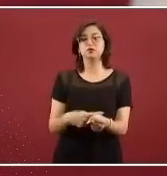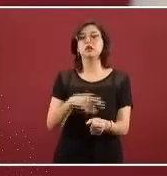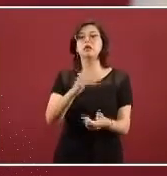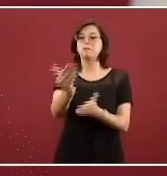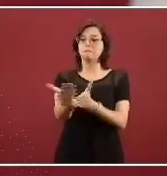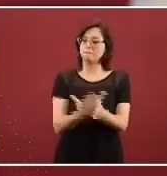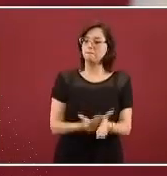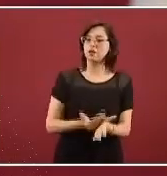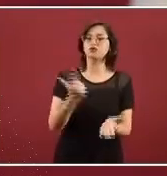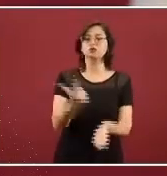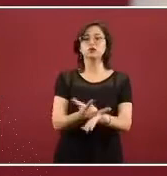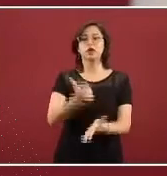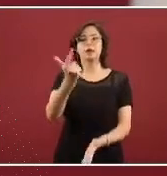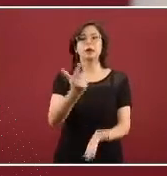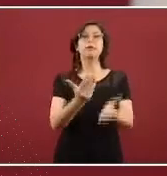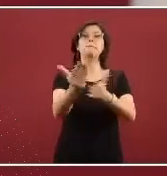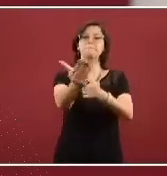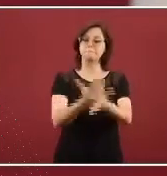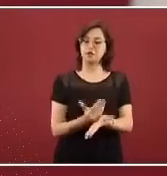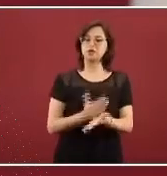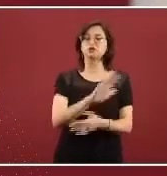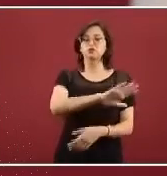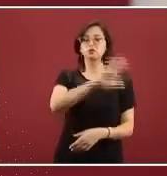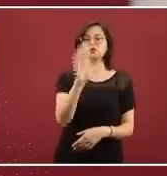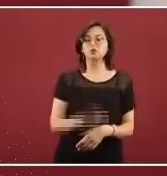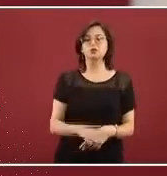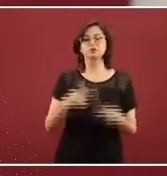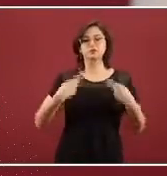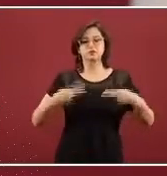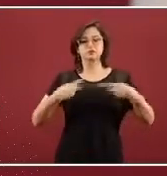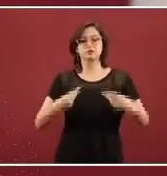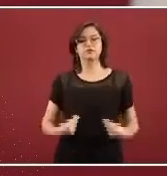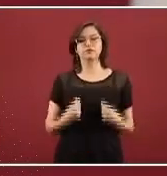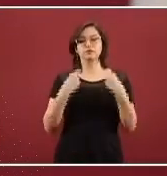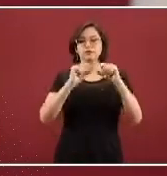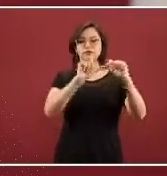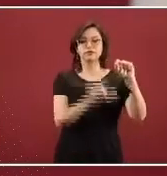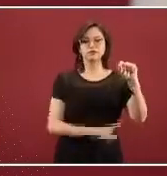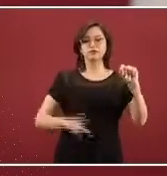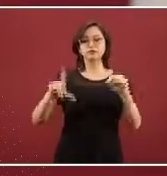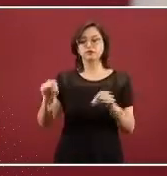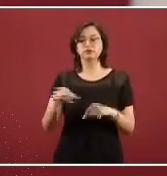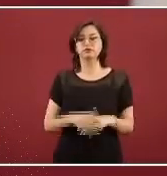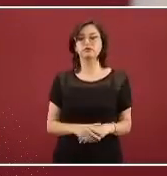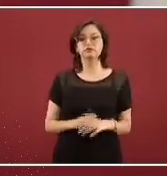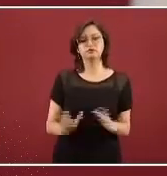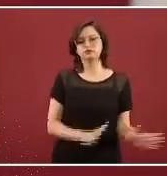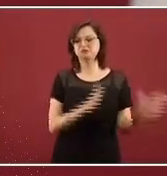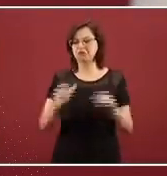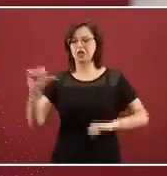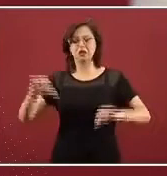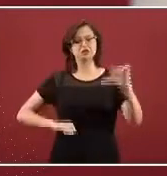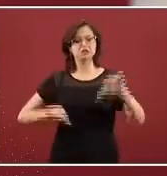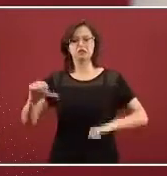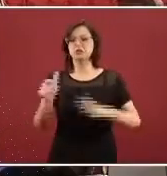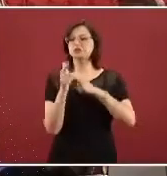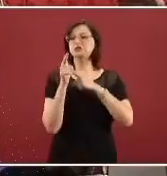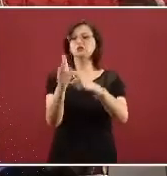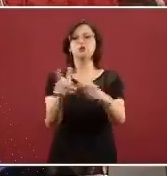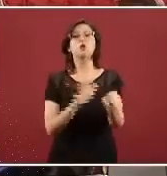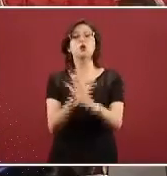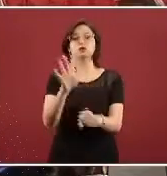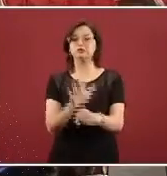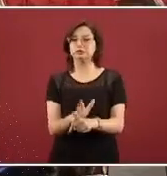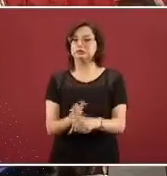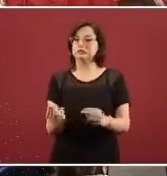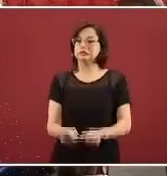muerte por COVID en la población que reside en el territorio nacional. Ahora, ¿qué actividades no paran? Aquellas que son esenciales.